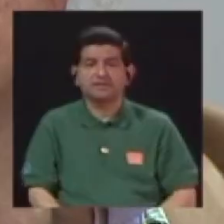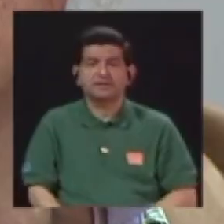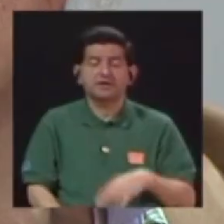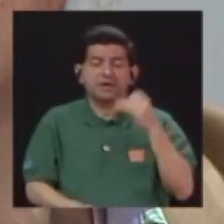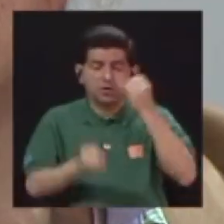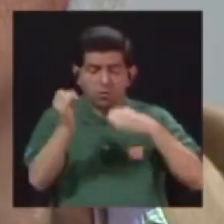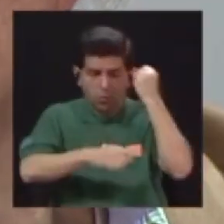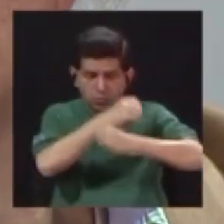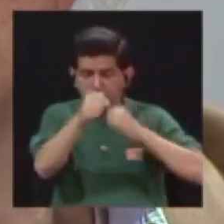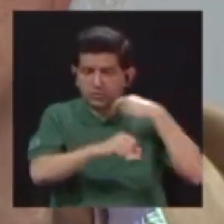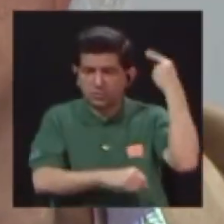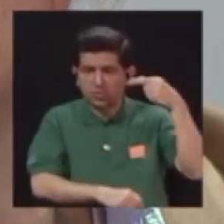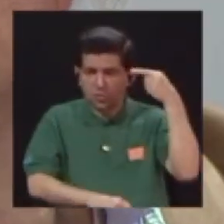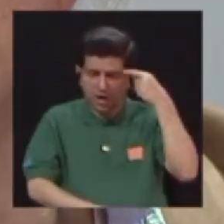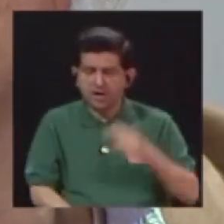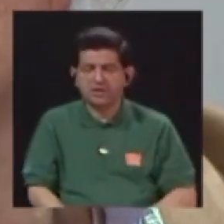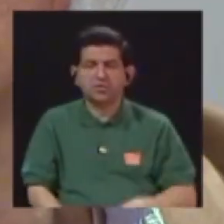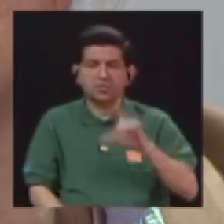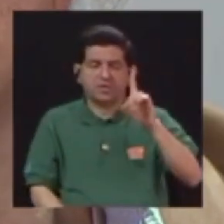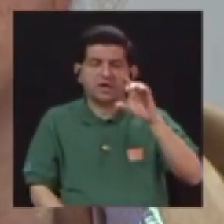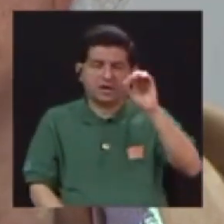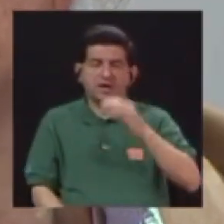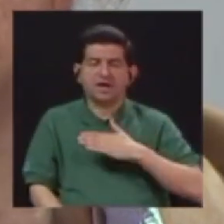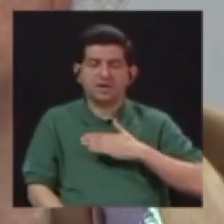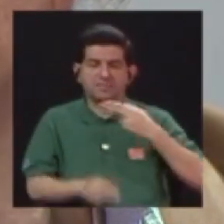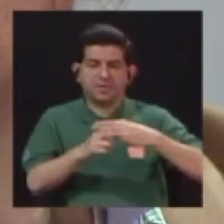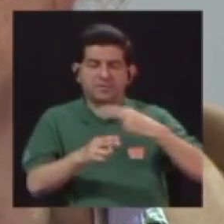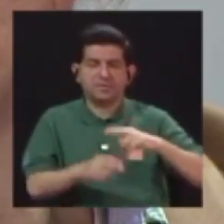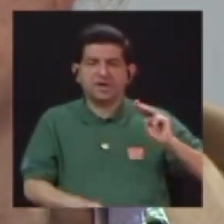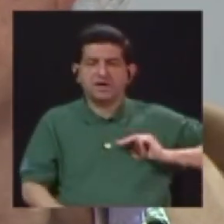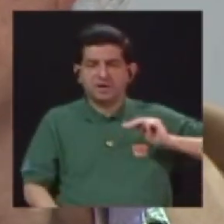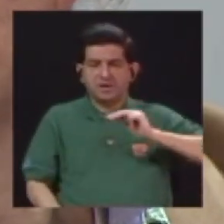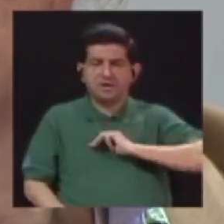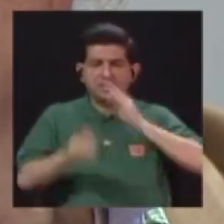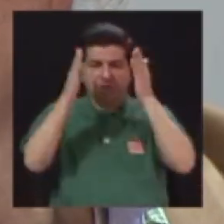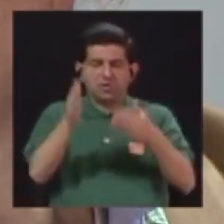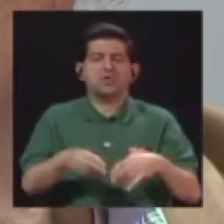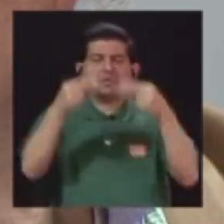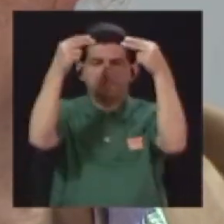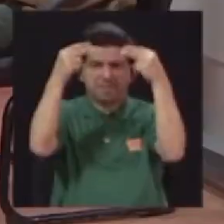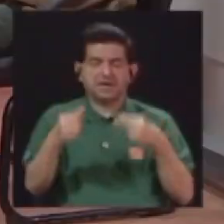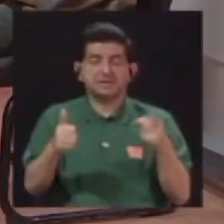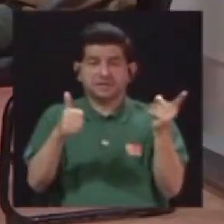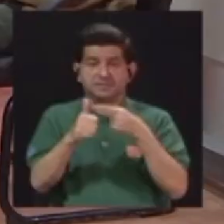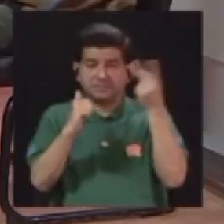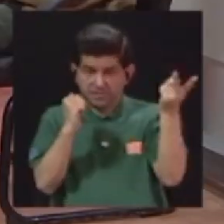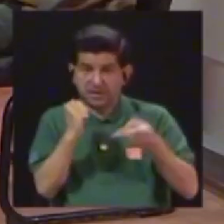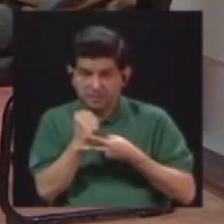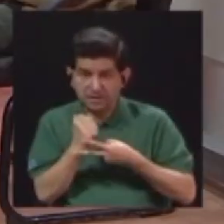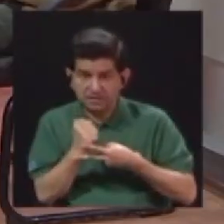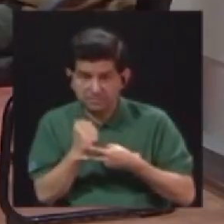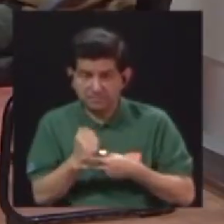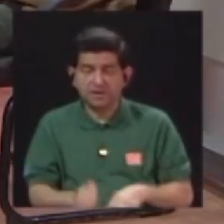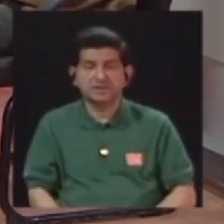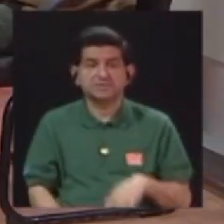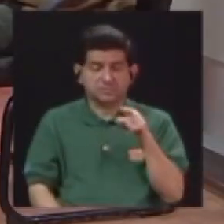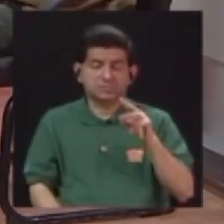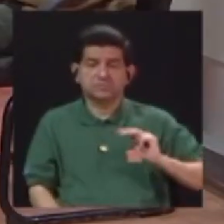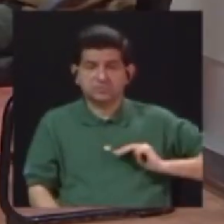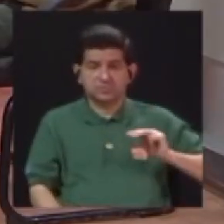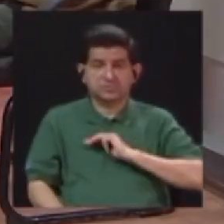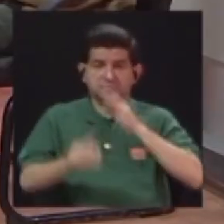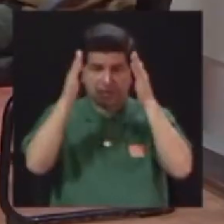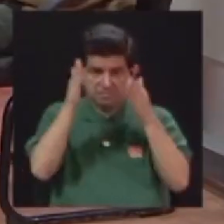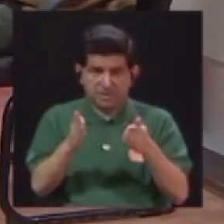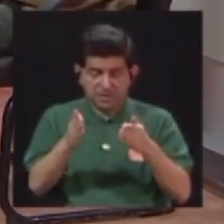último año de gobierno de don Daniel Oduber se me nombrara ministro de Hacienda. Es la primera vez que es ministro, y es la primera vez que